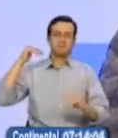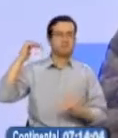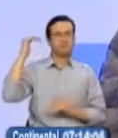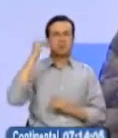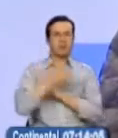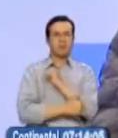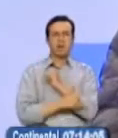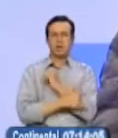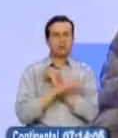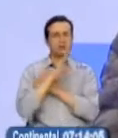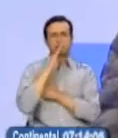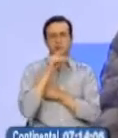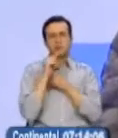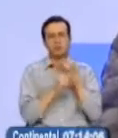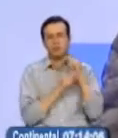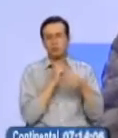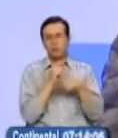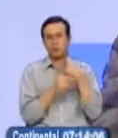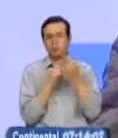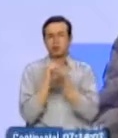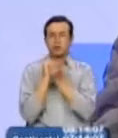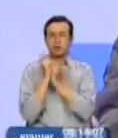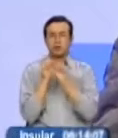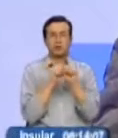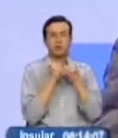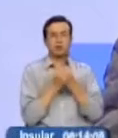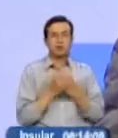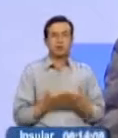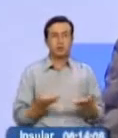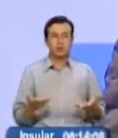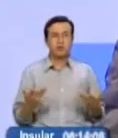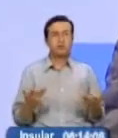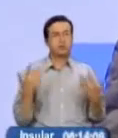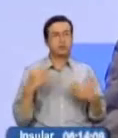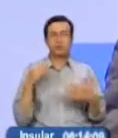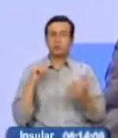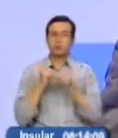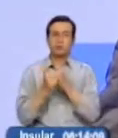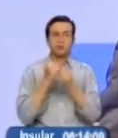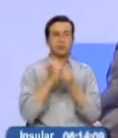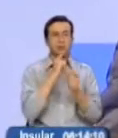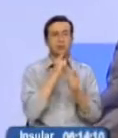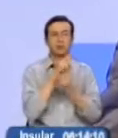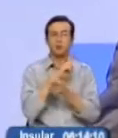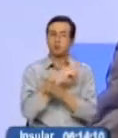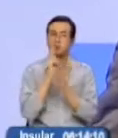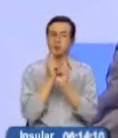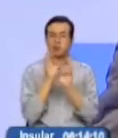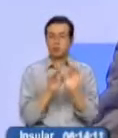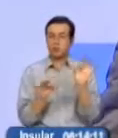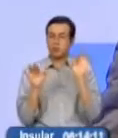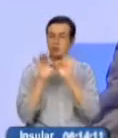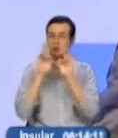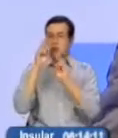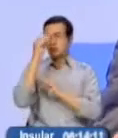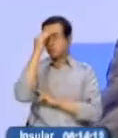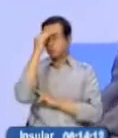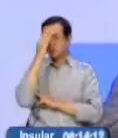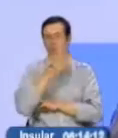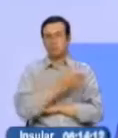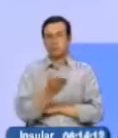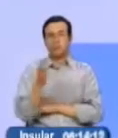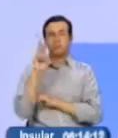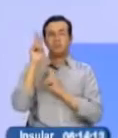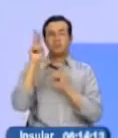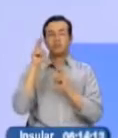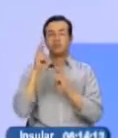porque sistemáticamente la transformación social tiene y va a pasar por una reforma estructural del campo de la educación superior. El